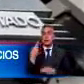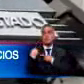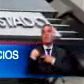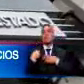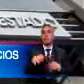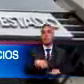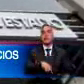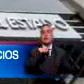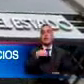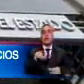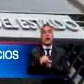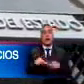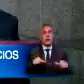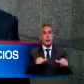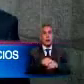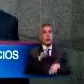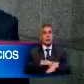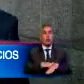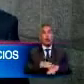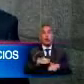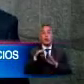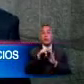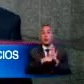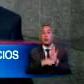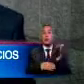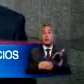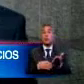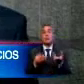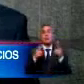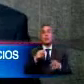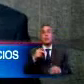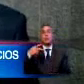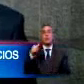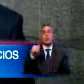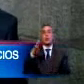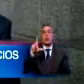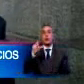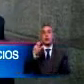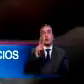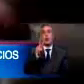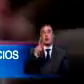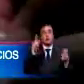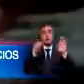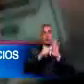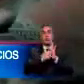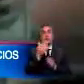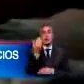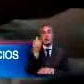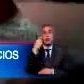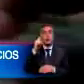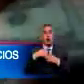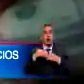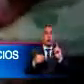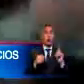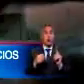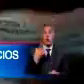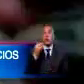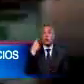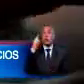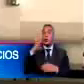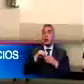responsabilidades civiles y administrativas culposas. En la lista ampliada aparece también Pavel Muñoz con 2 glosas por 15 millones de dólares la primera y 19